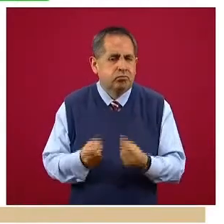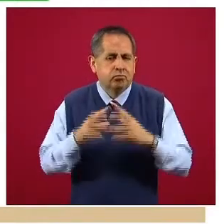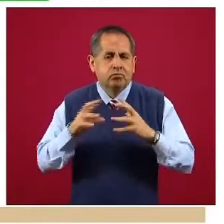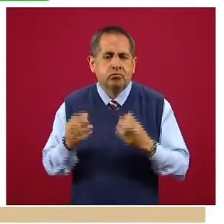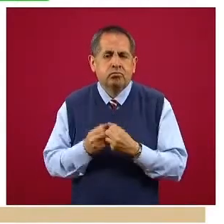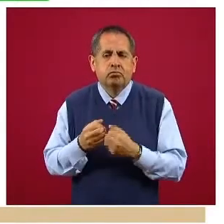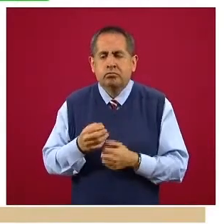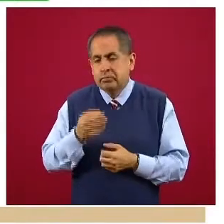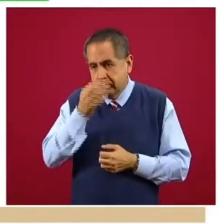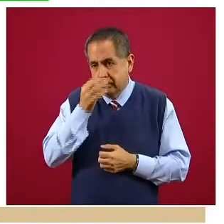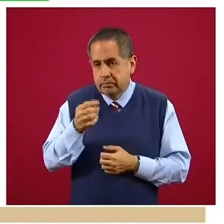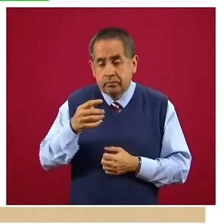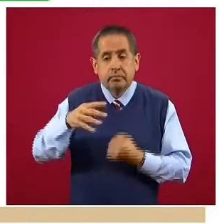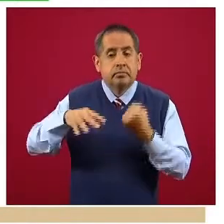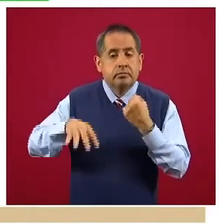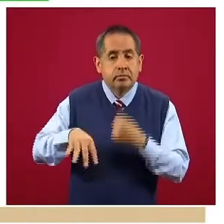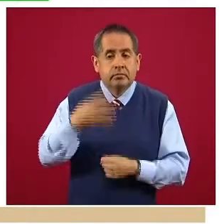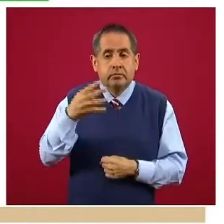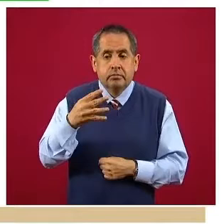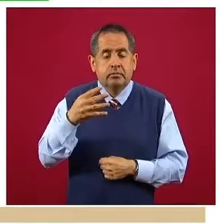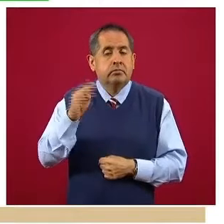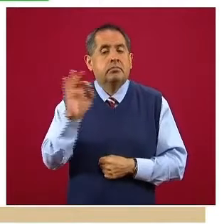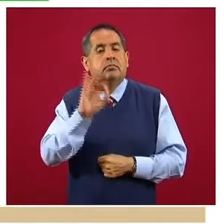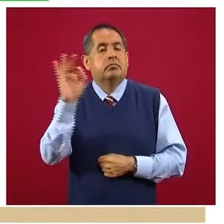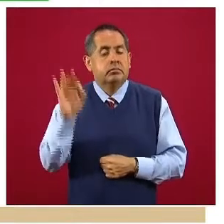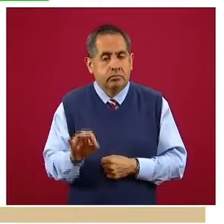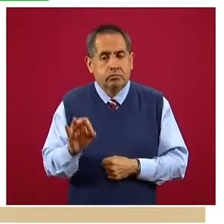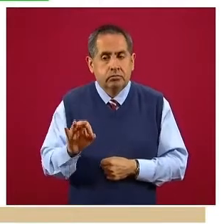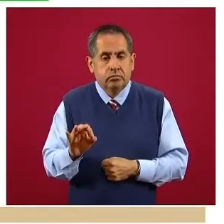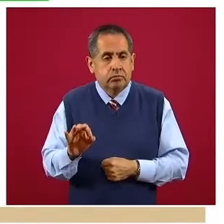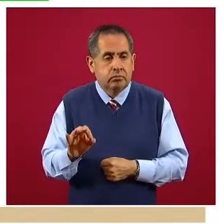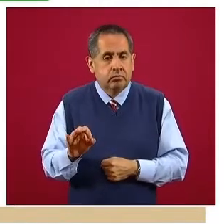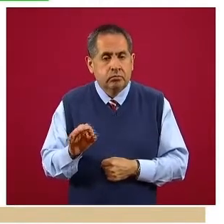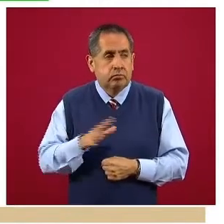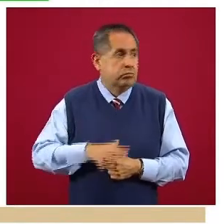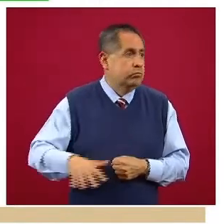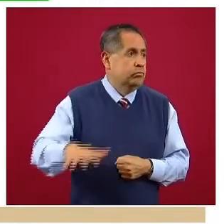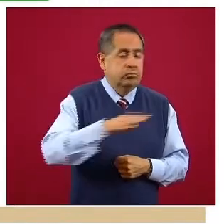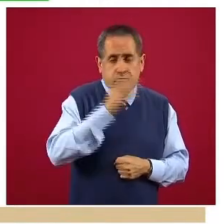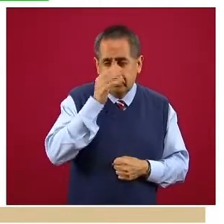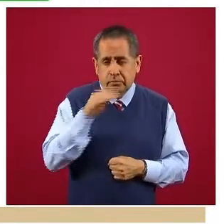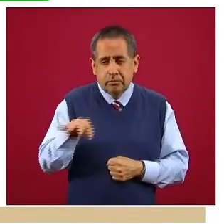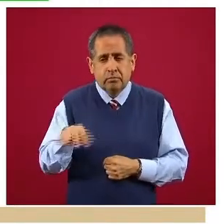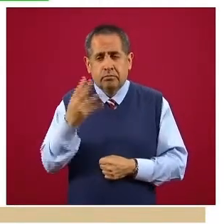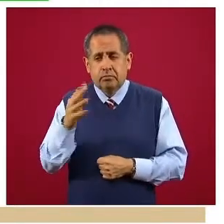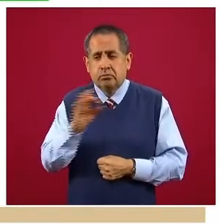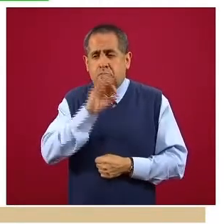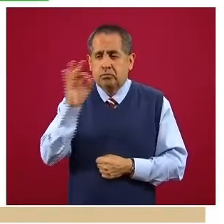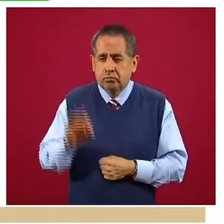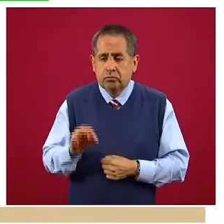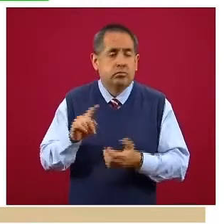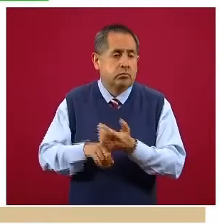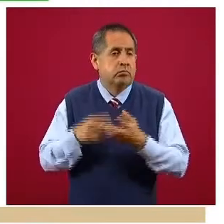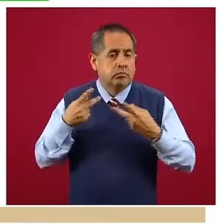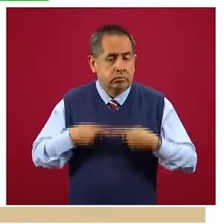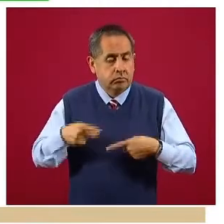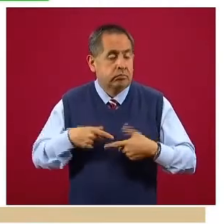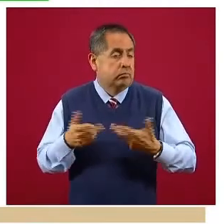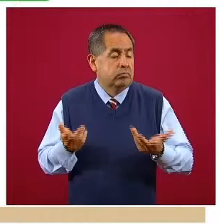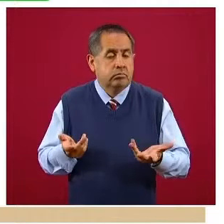realmente son solo el 14% de todos estos casos. Solo el 14% de las